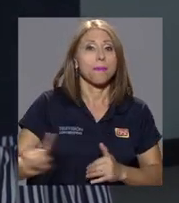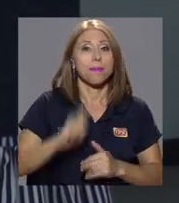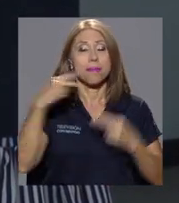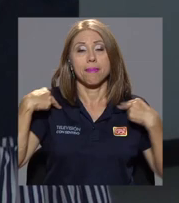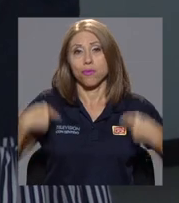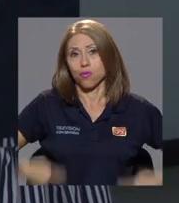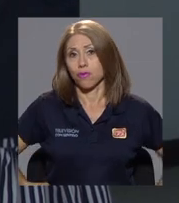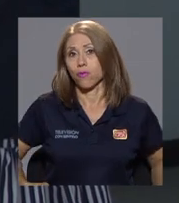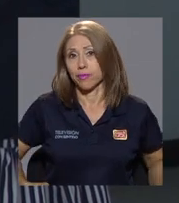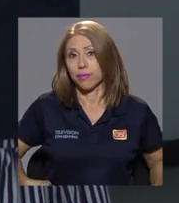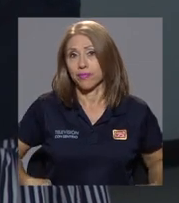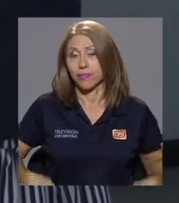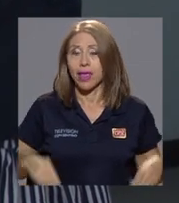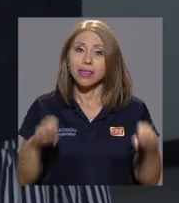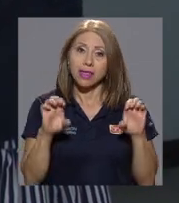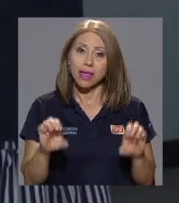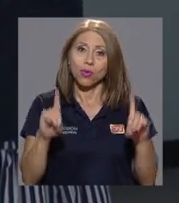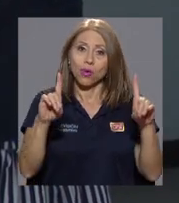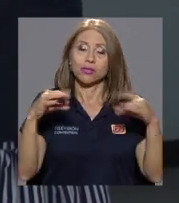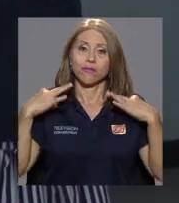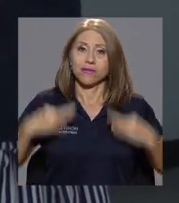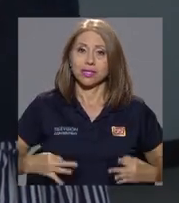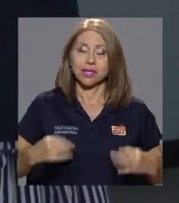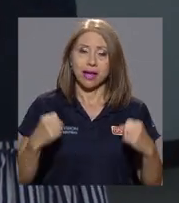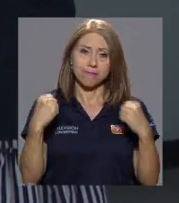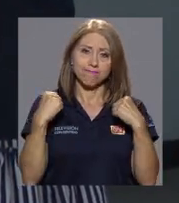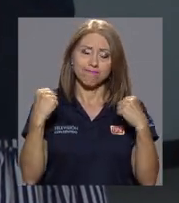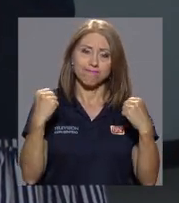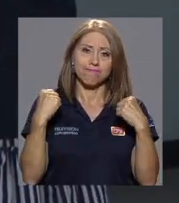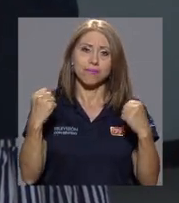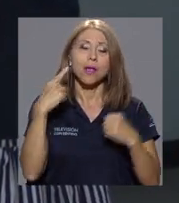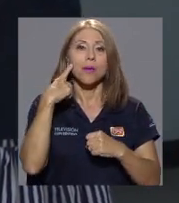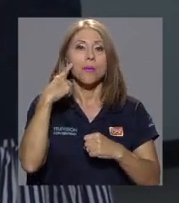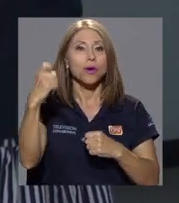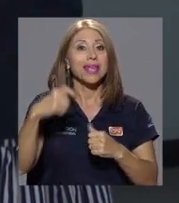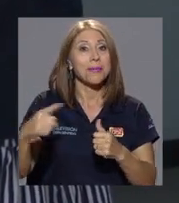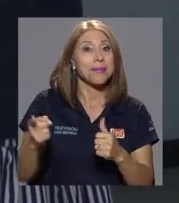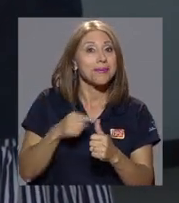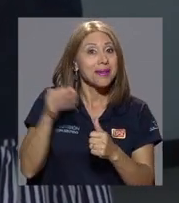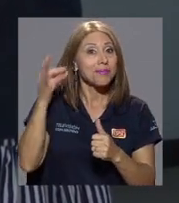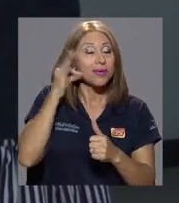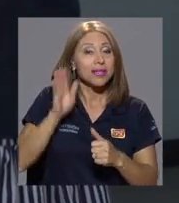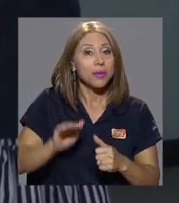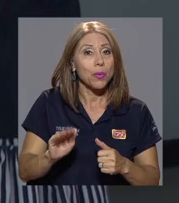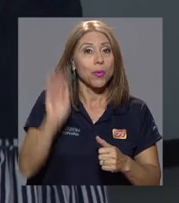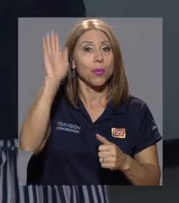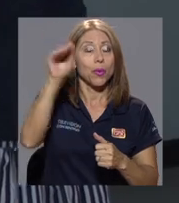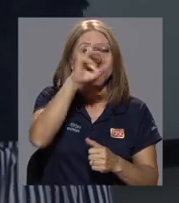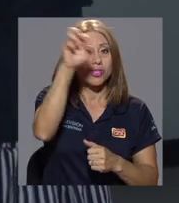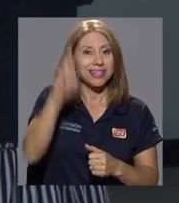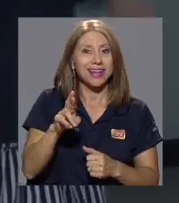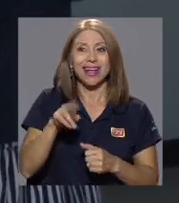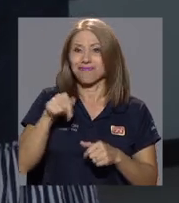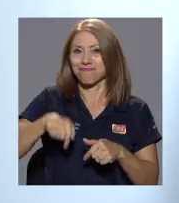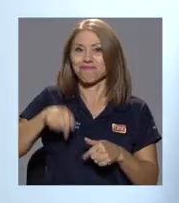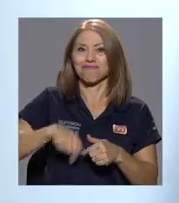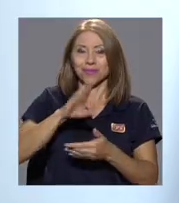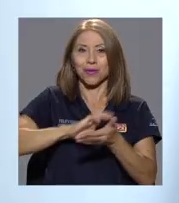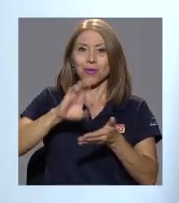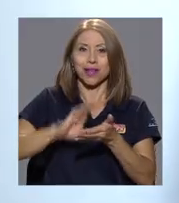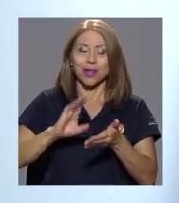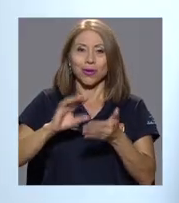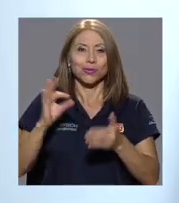primer uniforme de educación física, porque las primeras basquetbolistas de Costa Rica salieron del Colegio